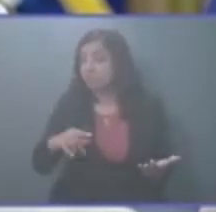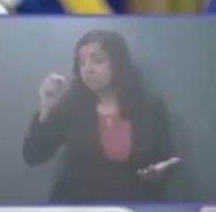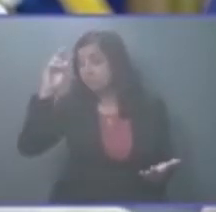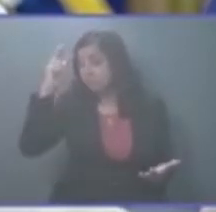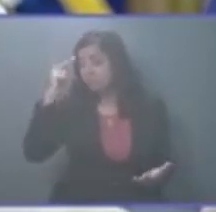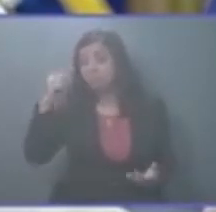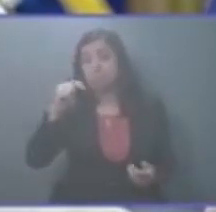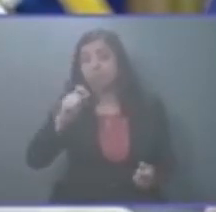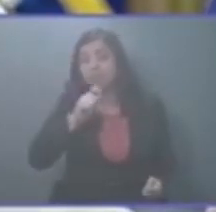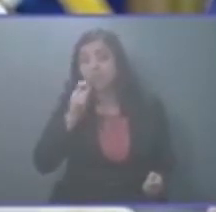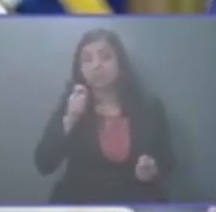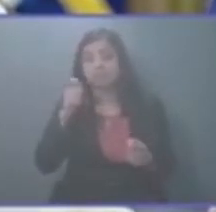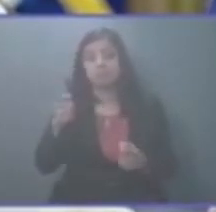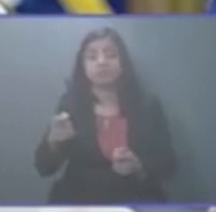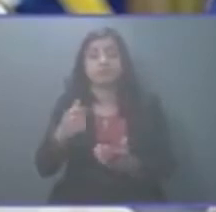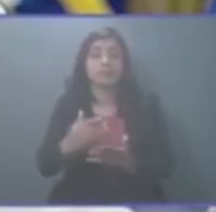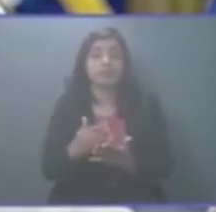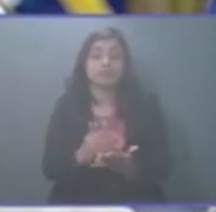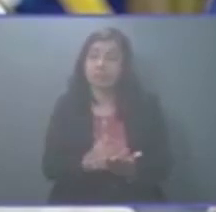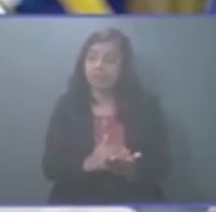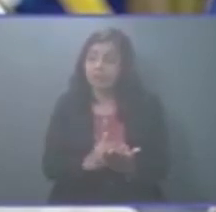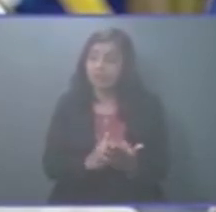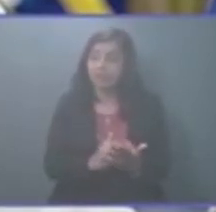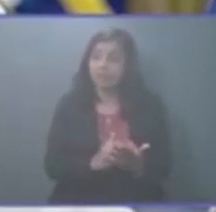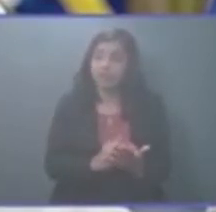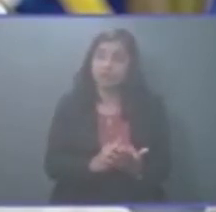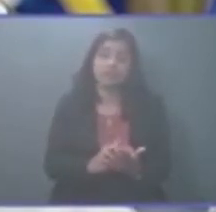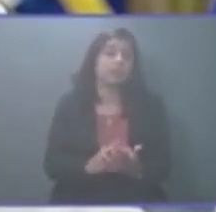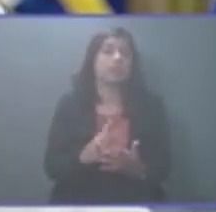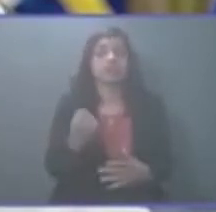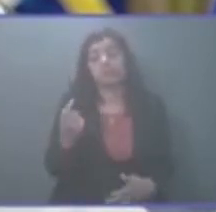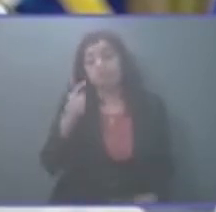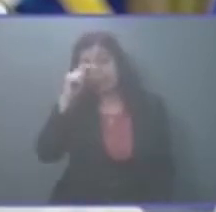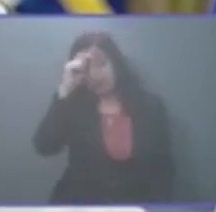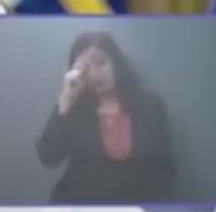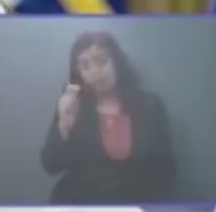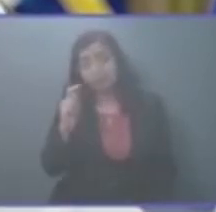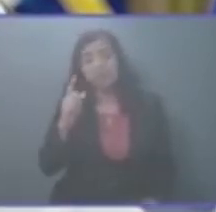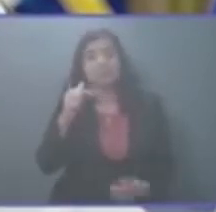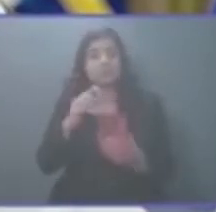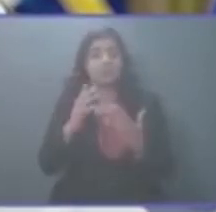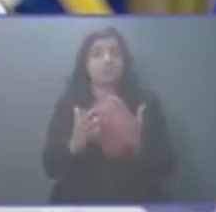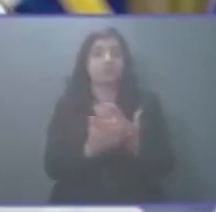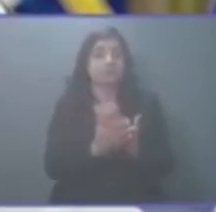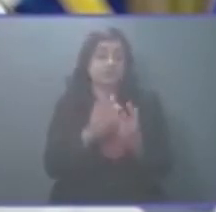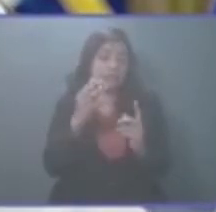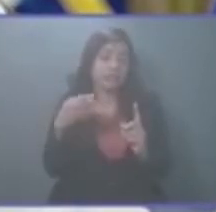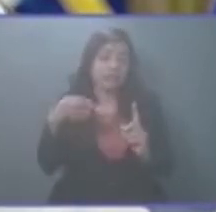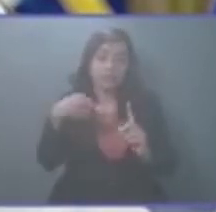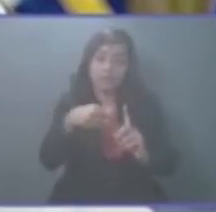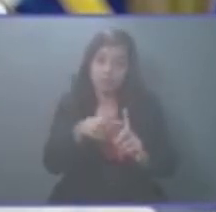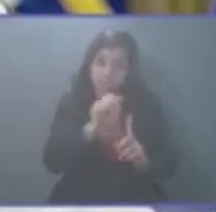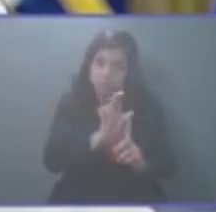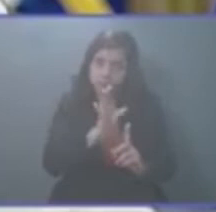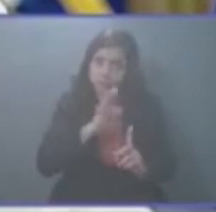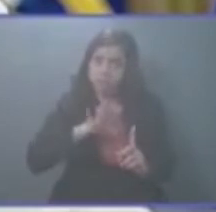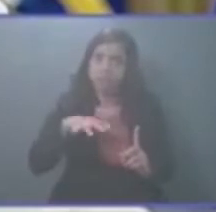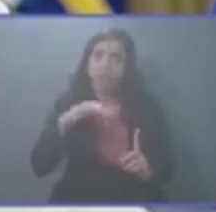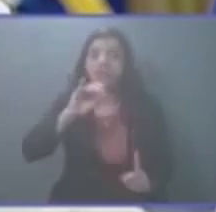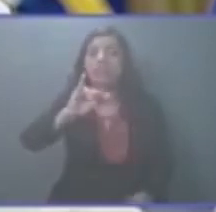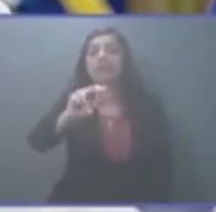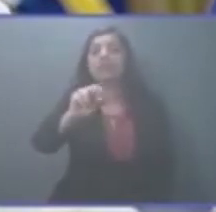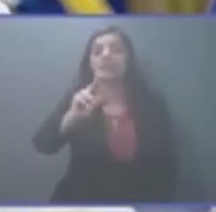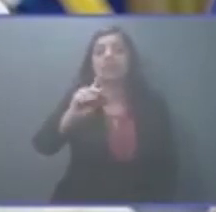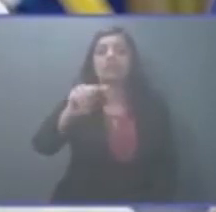del reconocimiento a la compensación a la indemnización a la que tiene el derecho y que fue